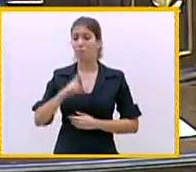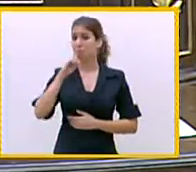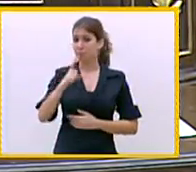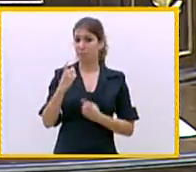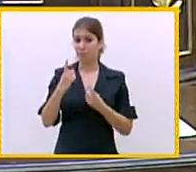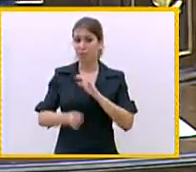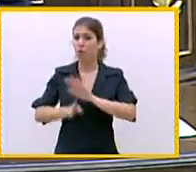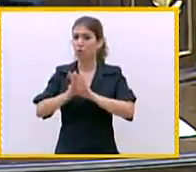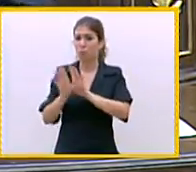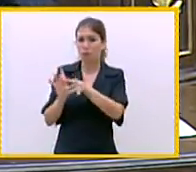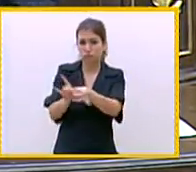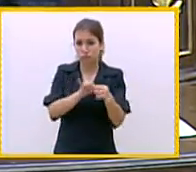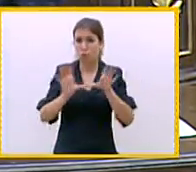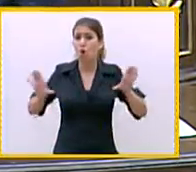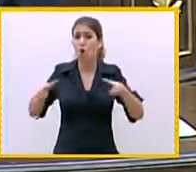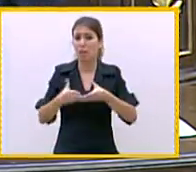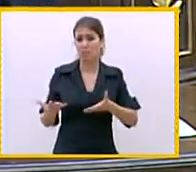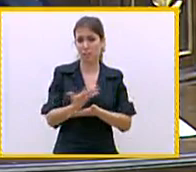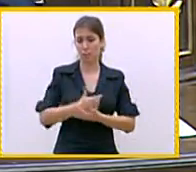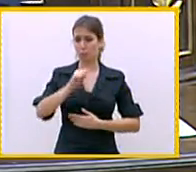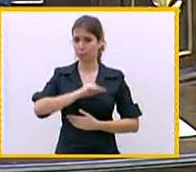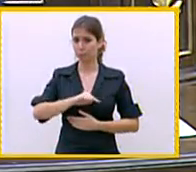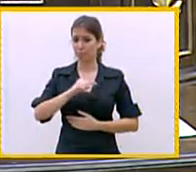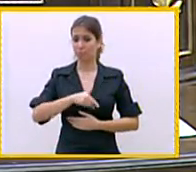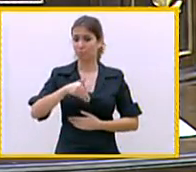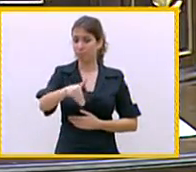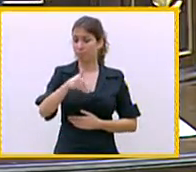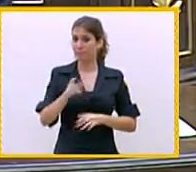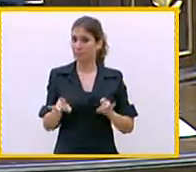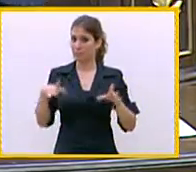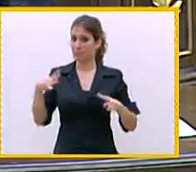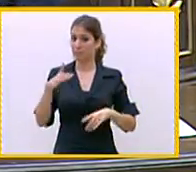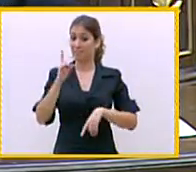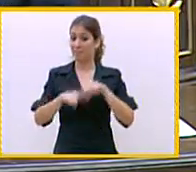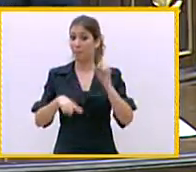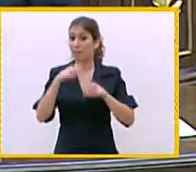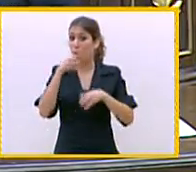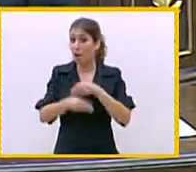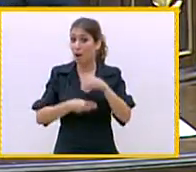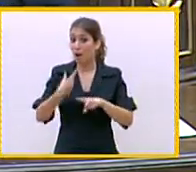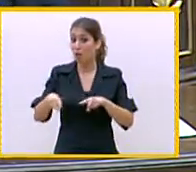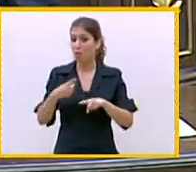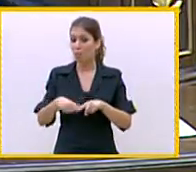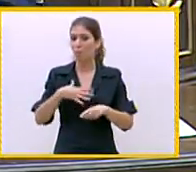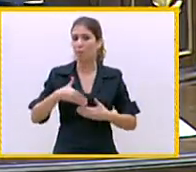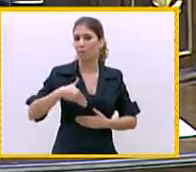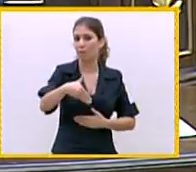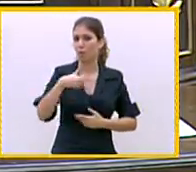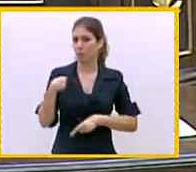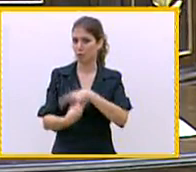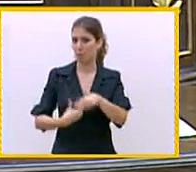colectivo, con plena conciencia de que está en juego nuestro bienestar para las próximas décadas y que está en